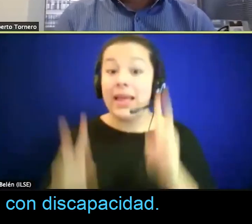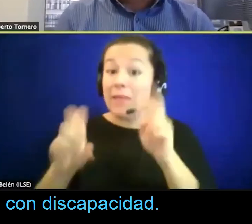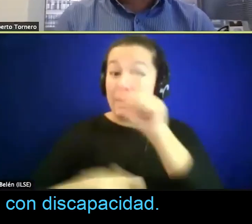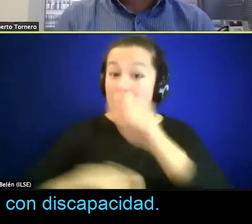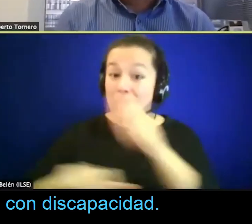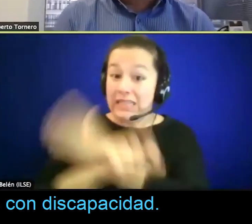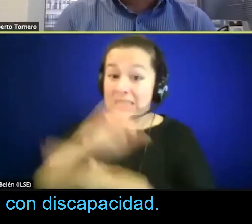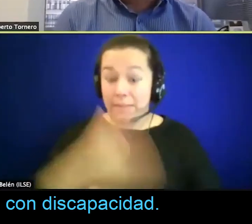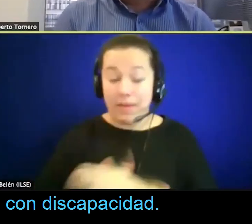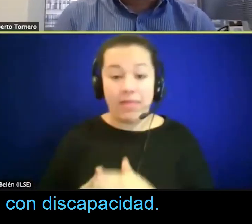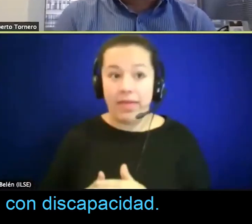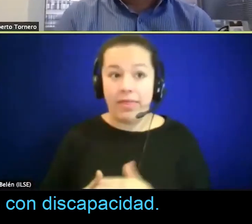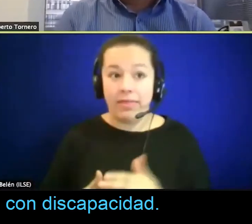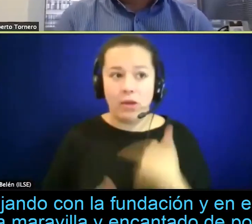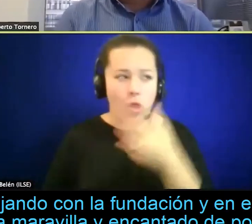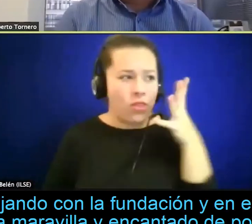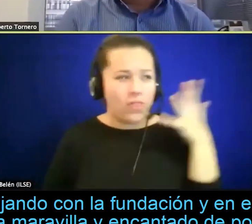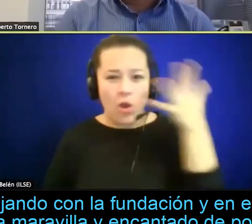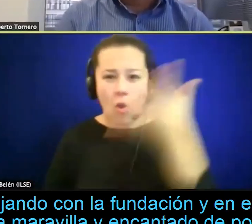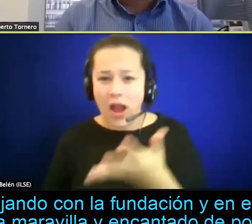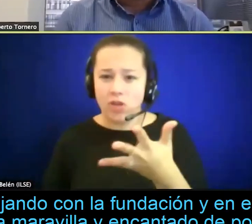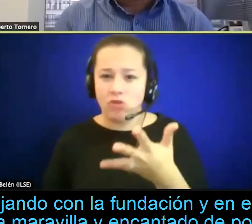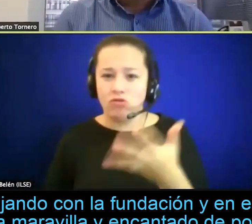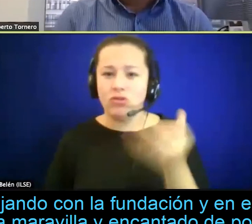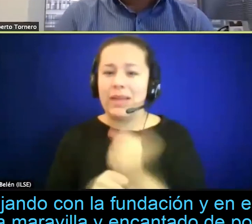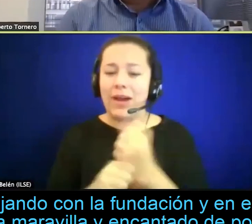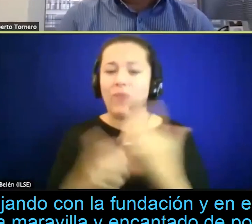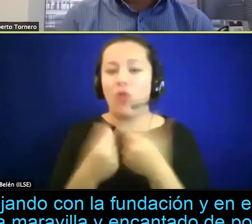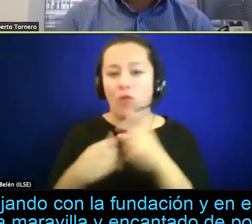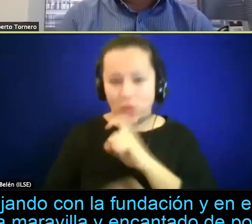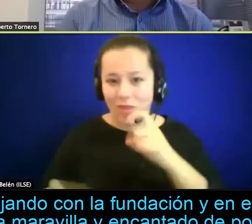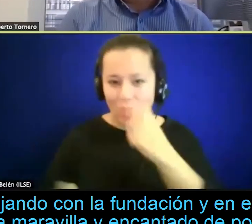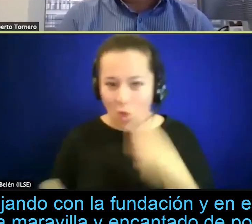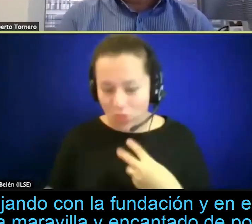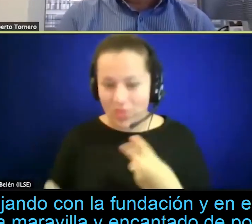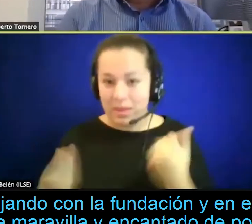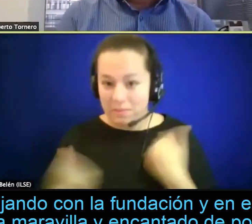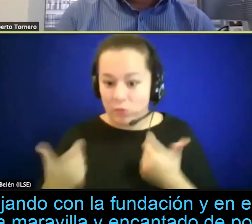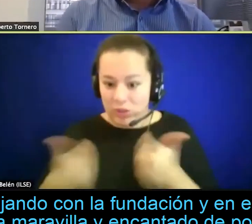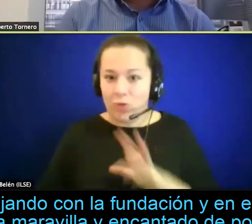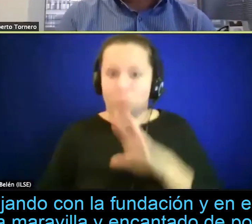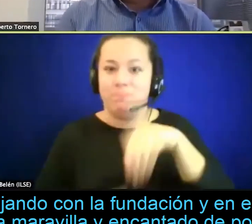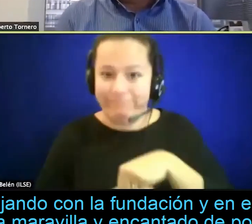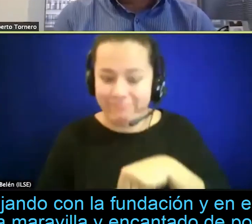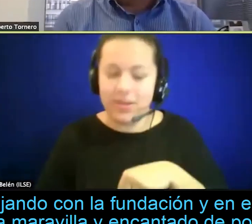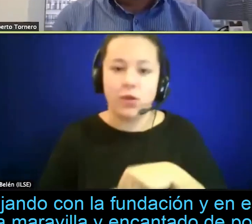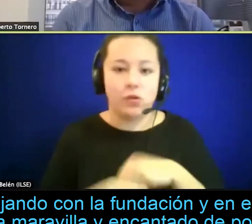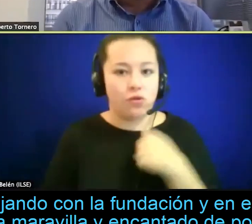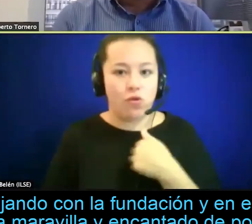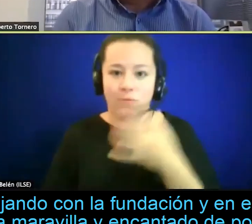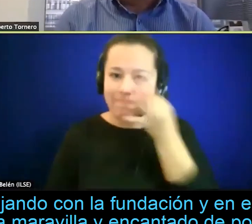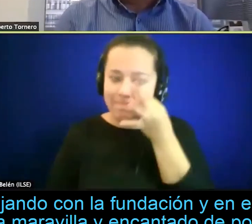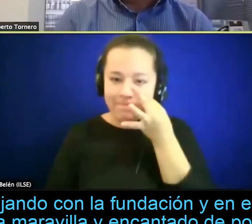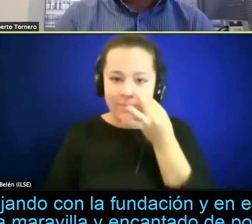Y estos 5 años que llevo trabajando con la Fundación y en este sector, pues la verdad es que es una